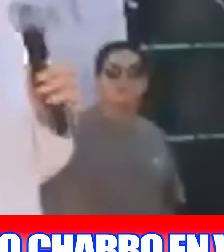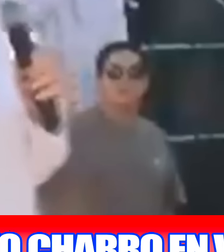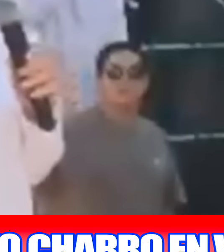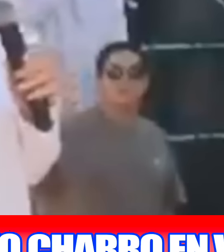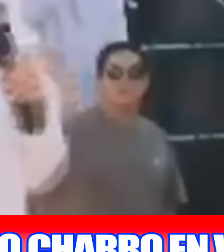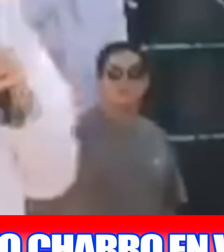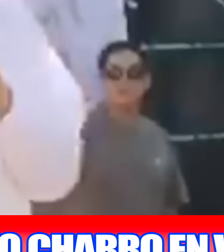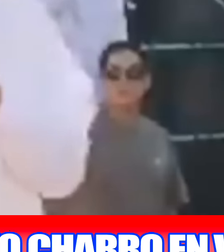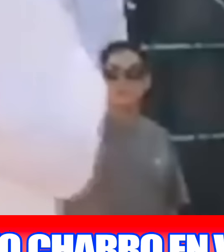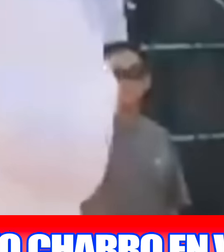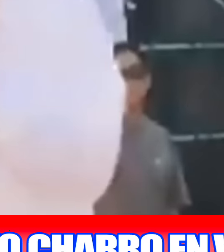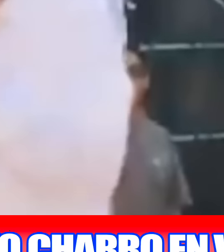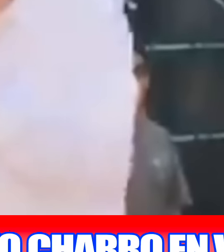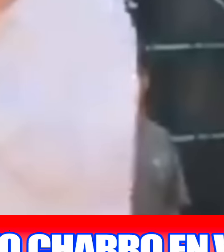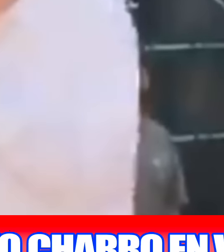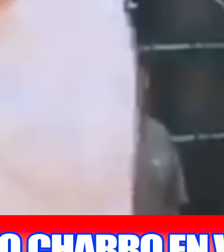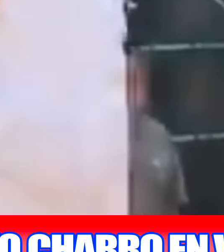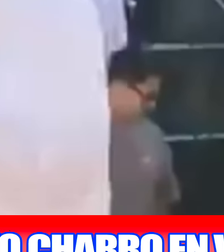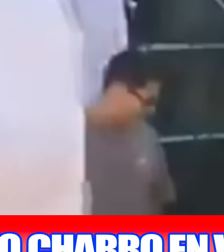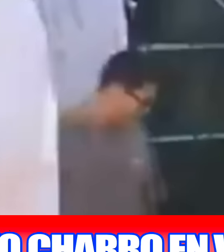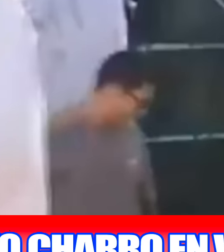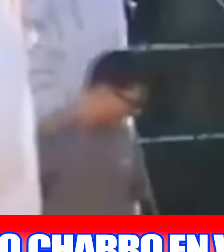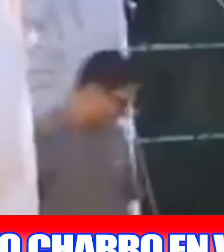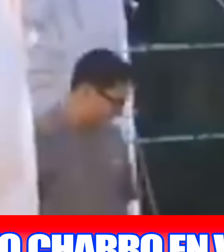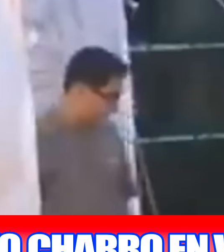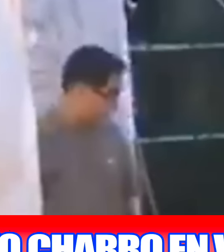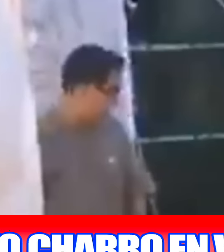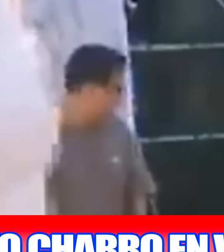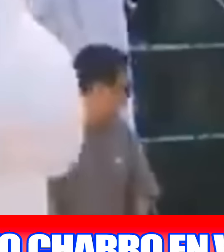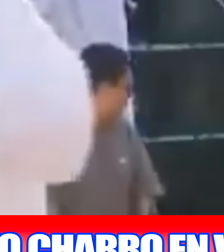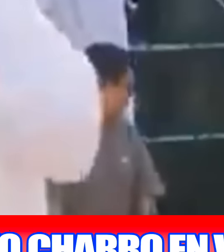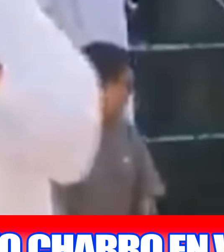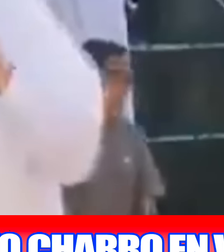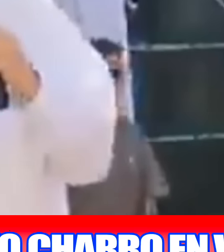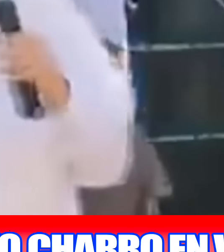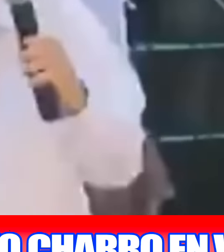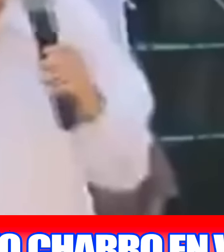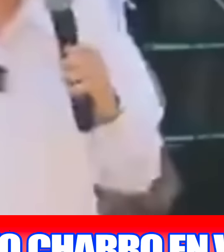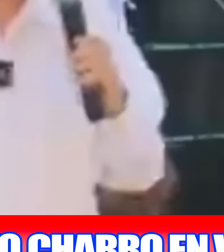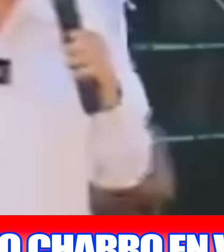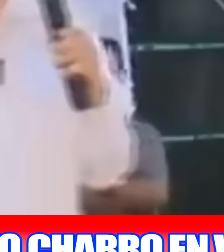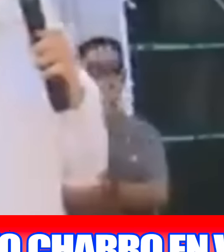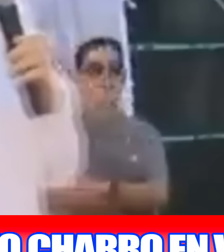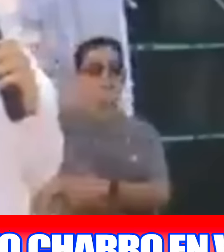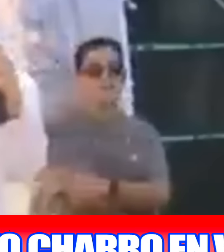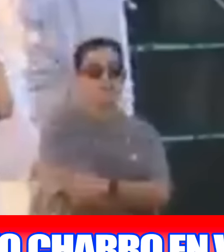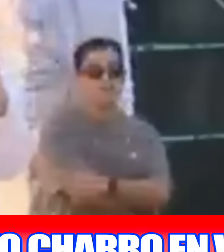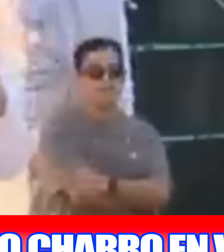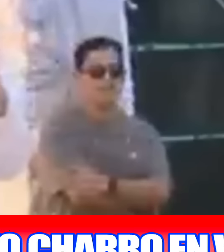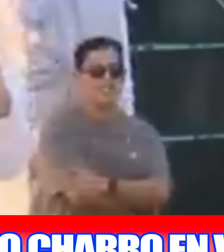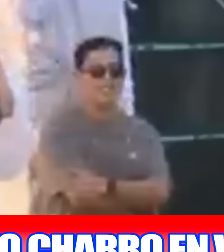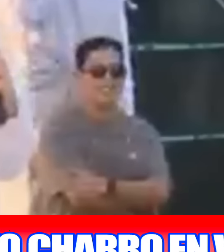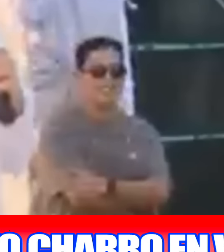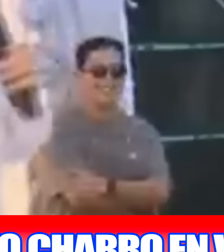mundo. Por ejemplo, la pensión de adultos mayores al cabeza hueca de Fox se la damos, aunque es culebra.